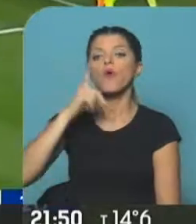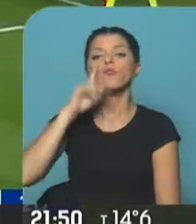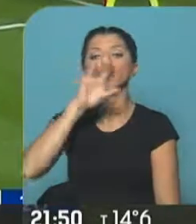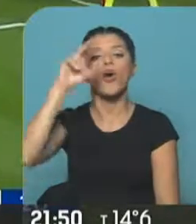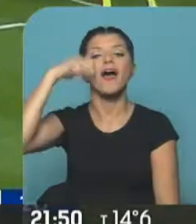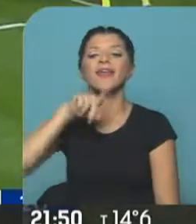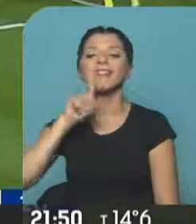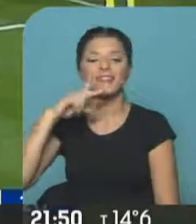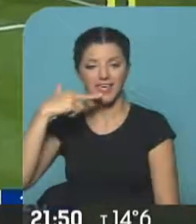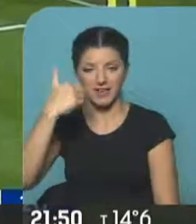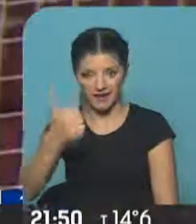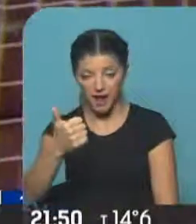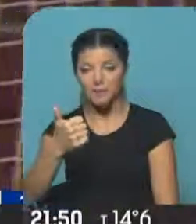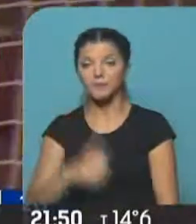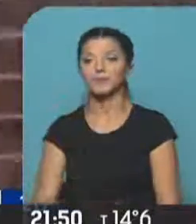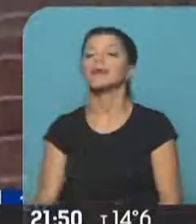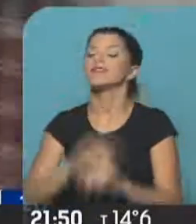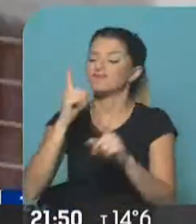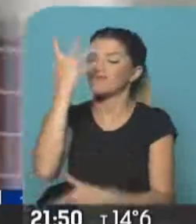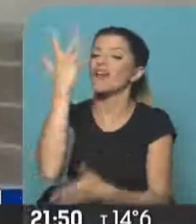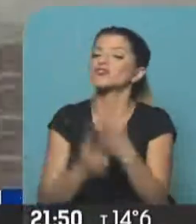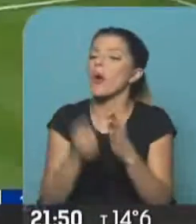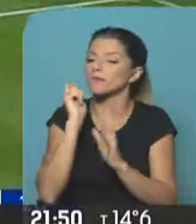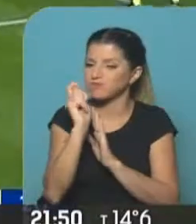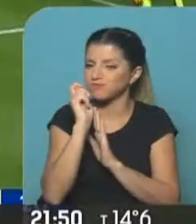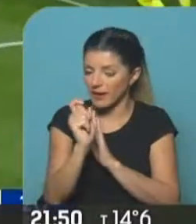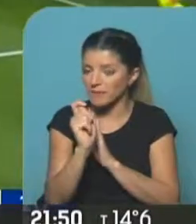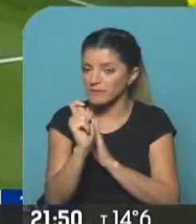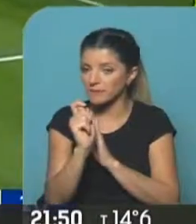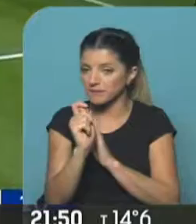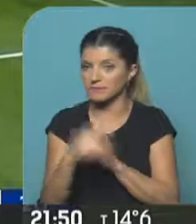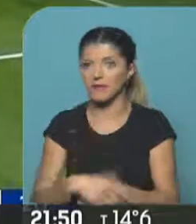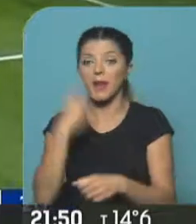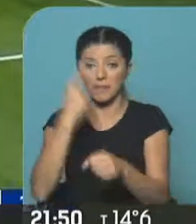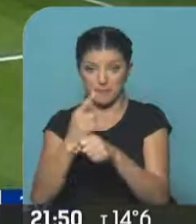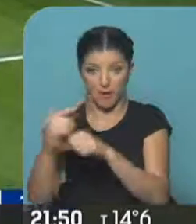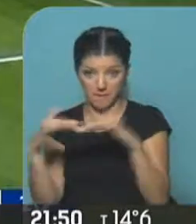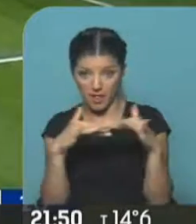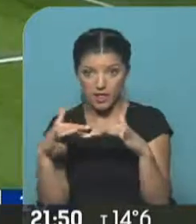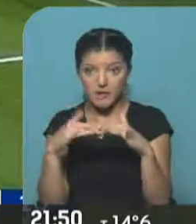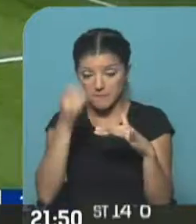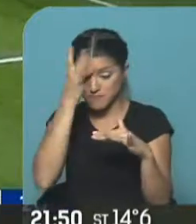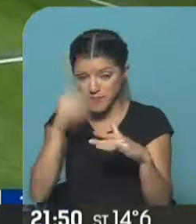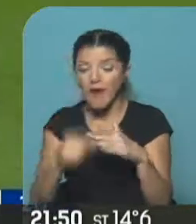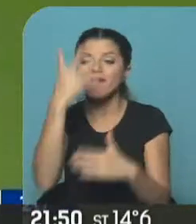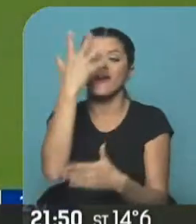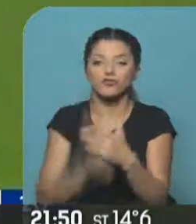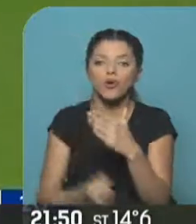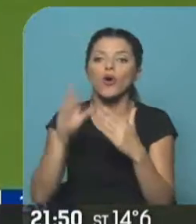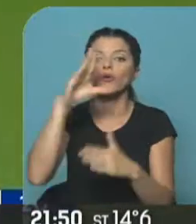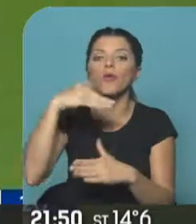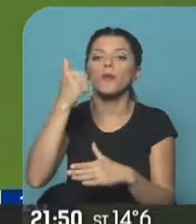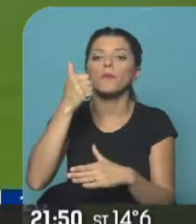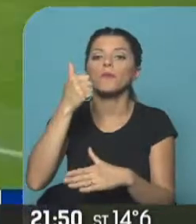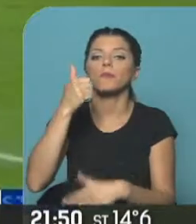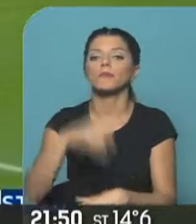Rodríguez. Y justamente los que fallaron, Jara en primera oportunidad, el de Pipi Romagnoli.